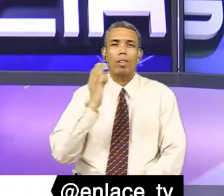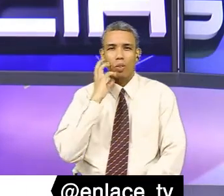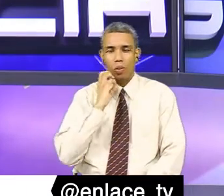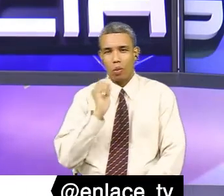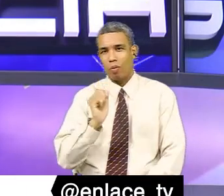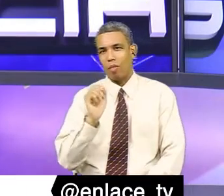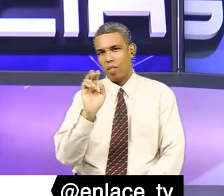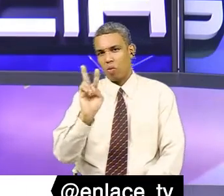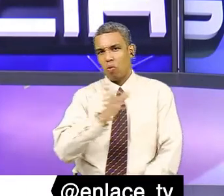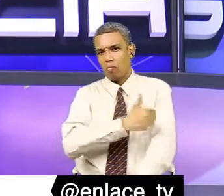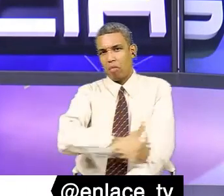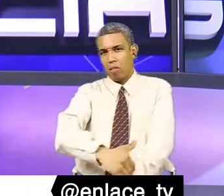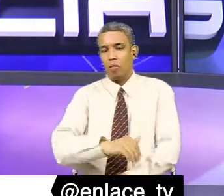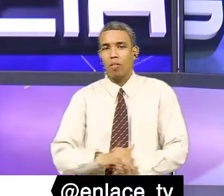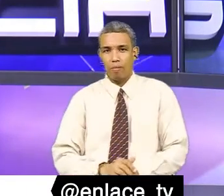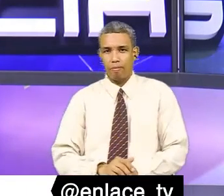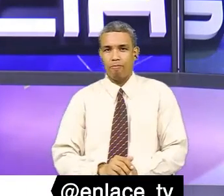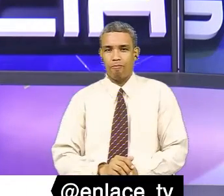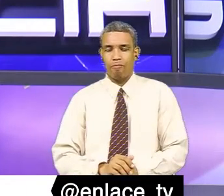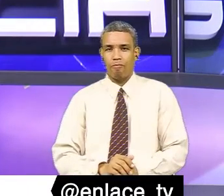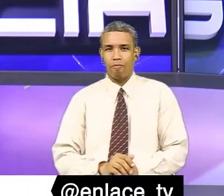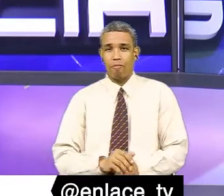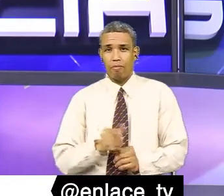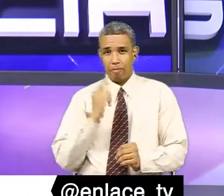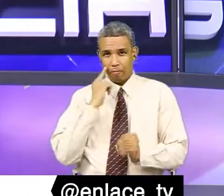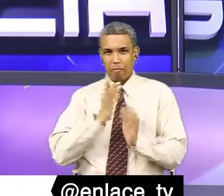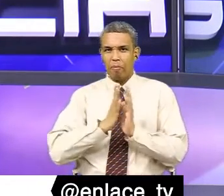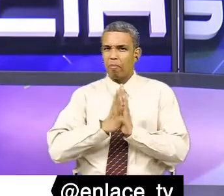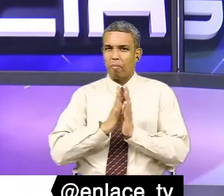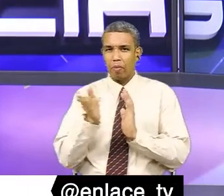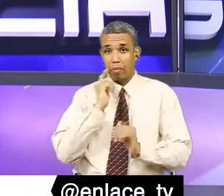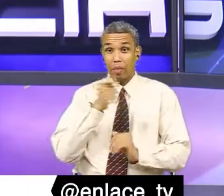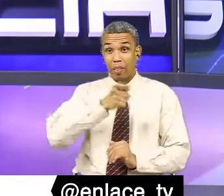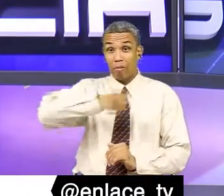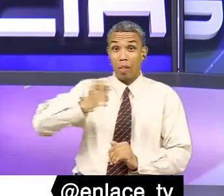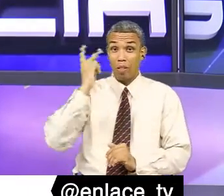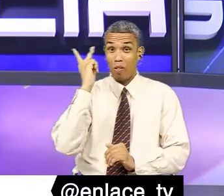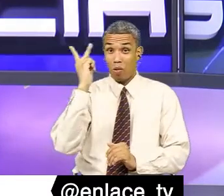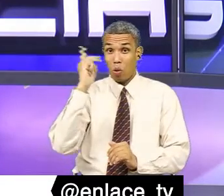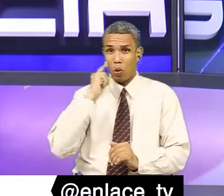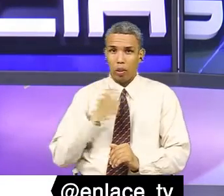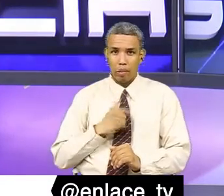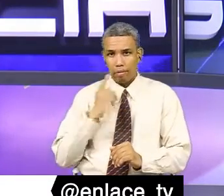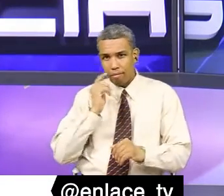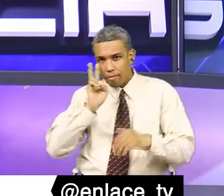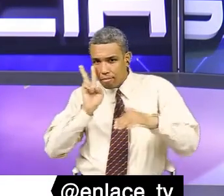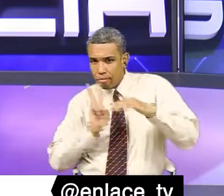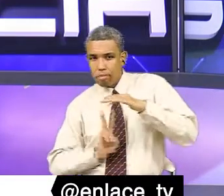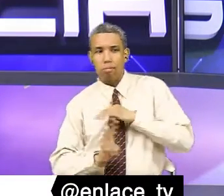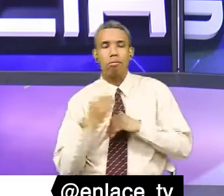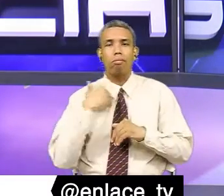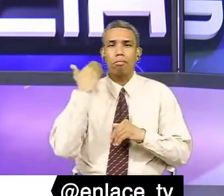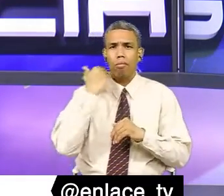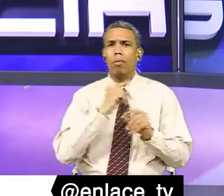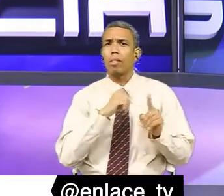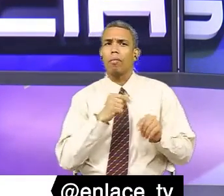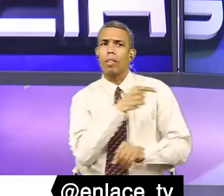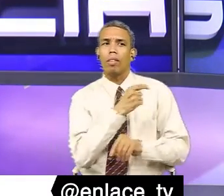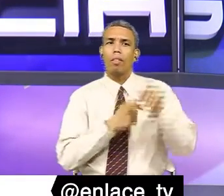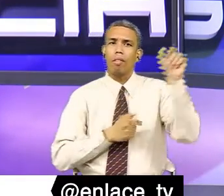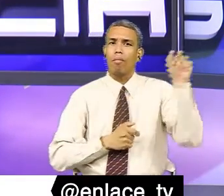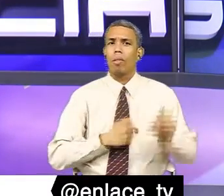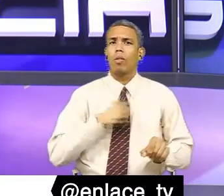WW ubicado en la zona rosa comercial de Barranca Bermeja bajo la modalidad de taquillazo. Un usuario de servicio también fue despojado de sus